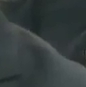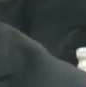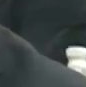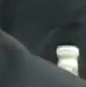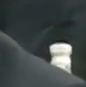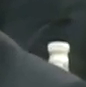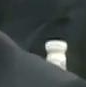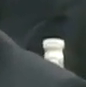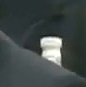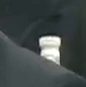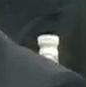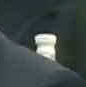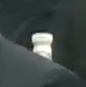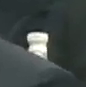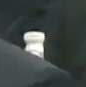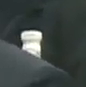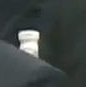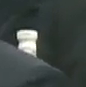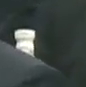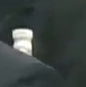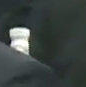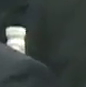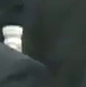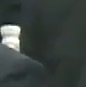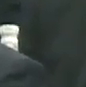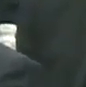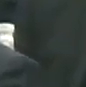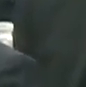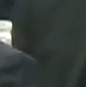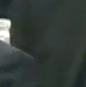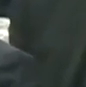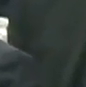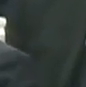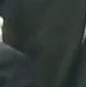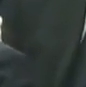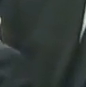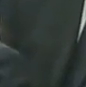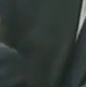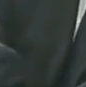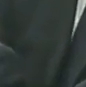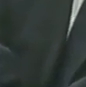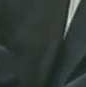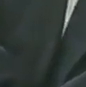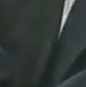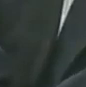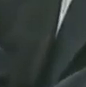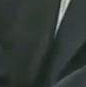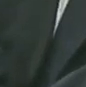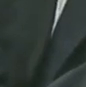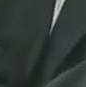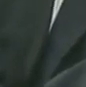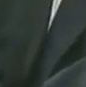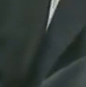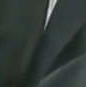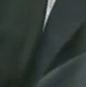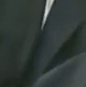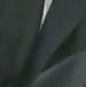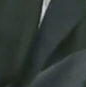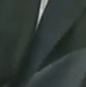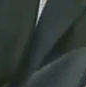de ambos pueblos. De allí que estamos ante la oportunidad histórica de elevar nuestro